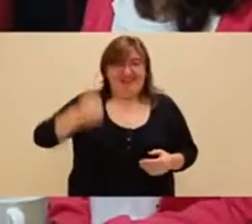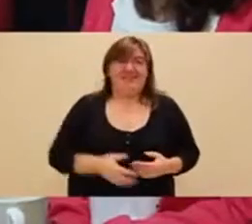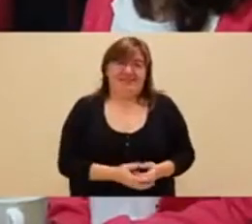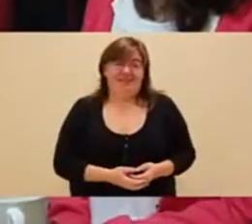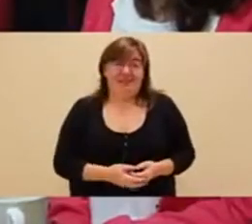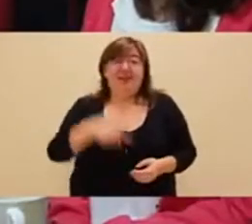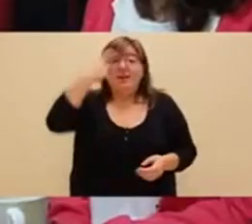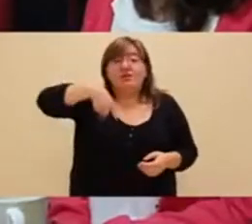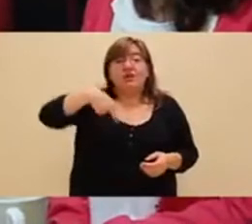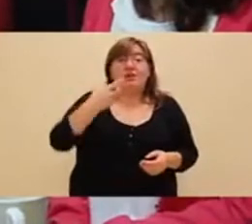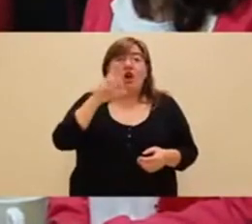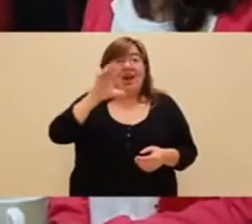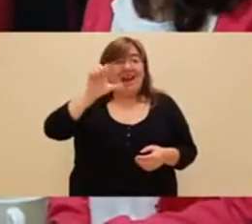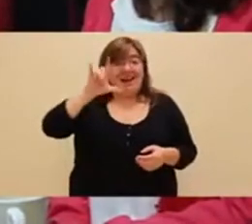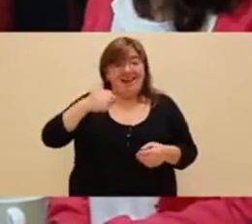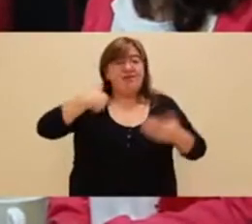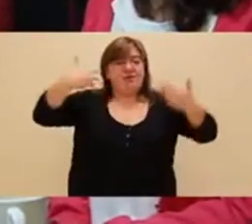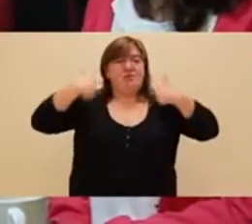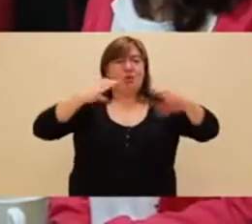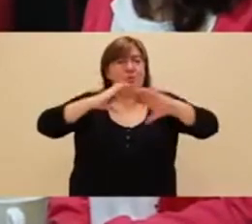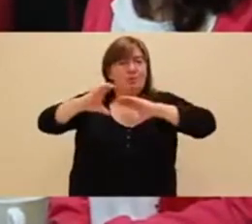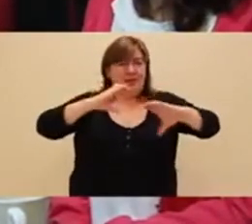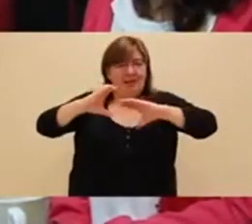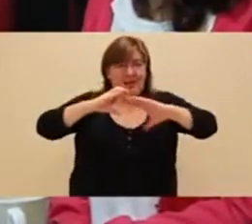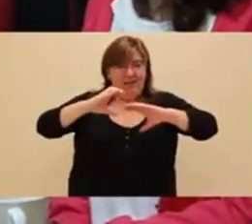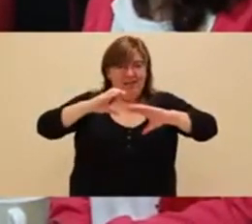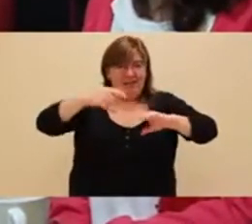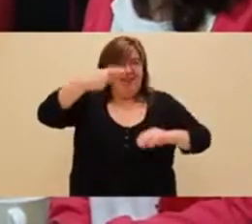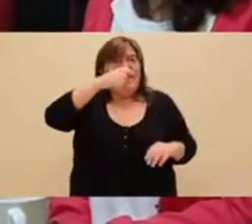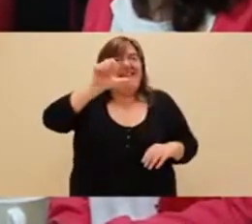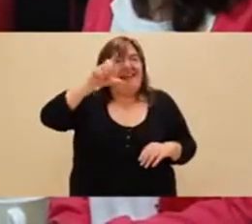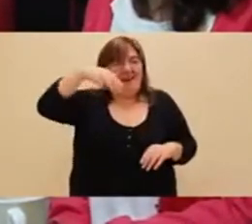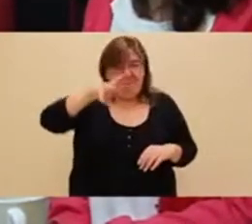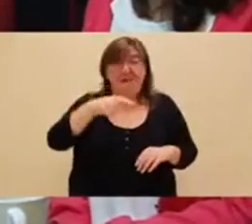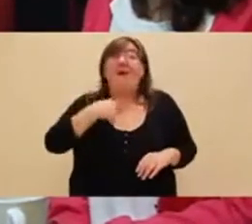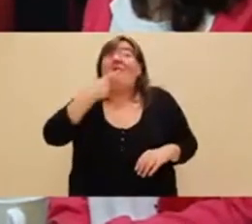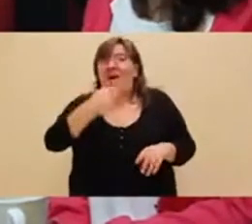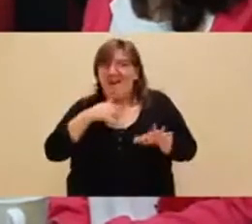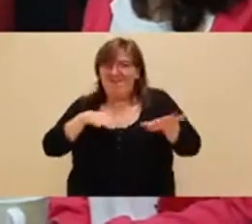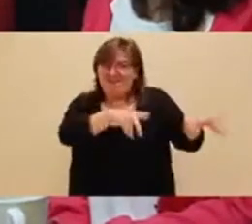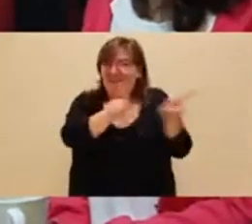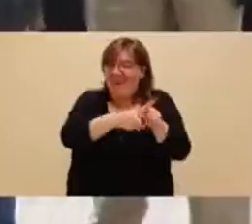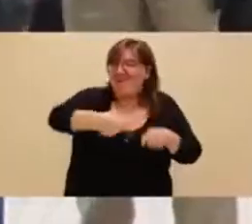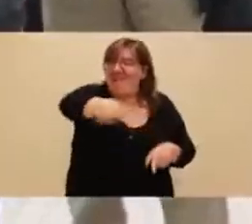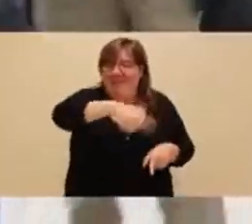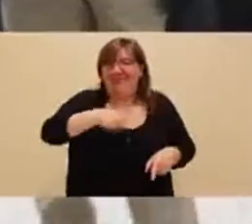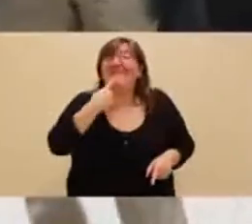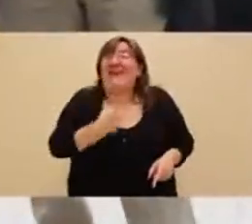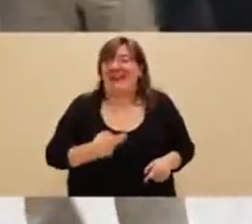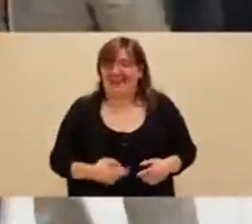Hola, soy Noelia, responsable de comunicación de Bienmar y Jolín. Ya me gustaría ni seguirles a esto en la marcha.